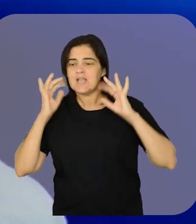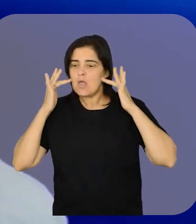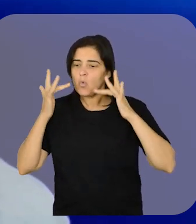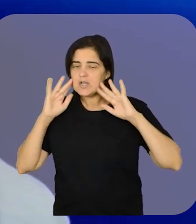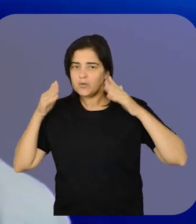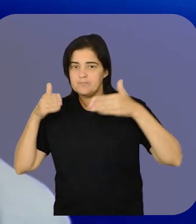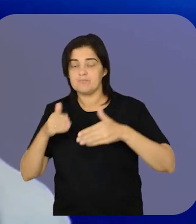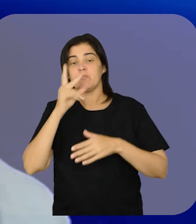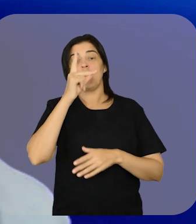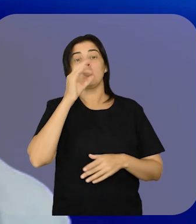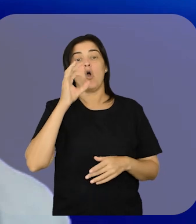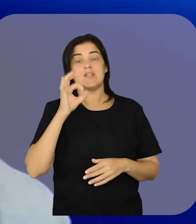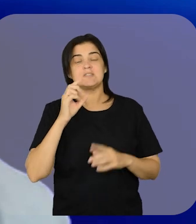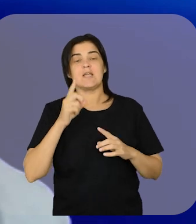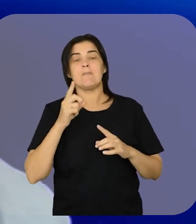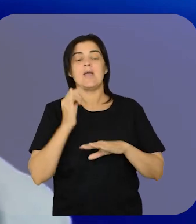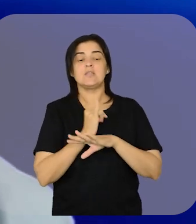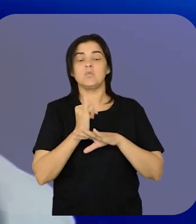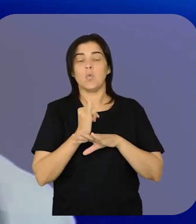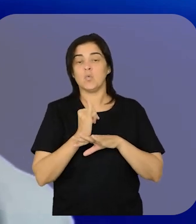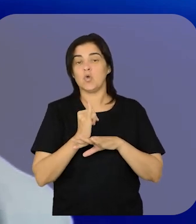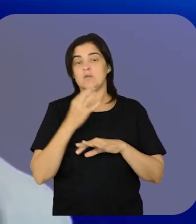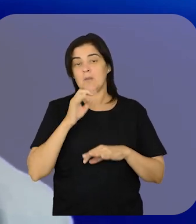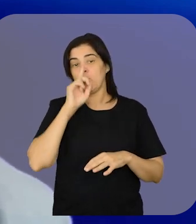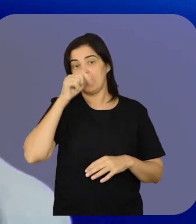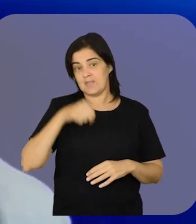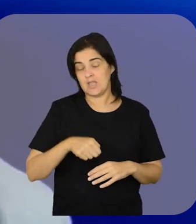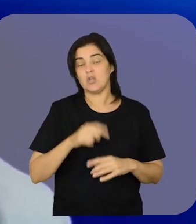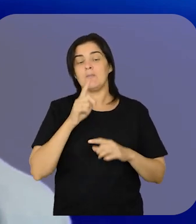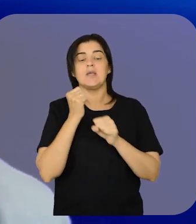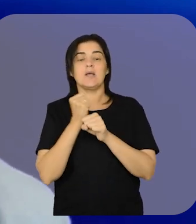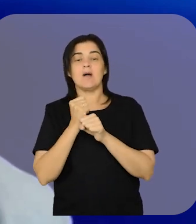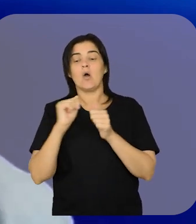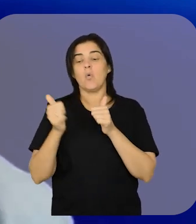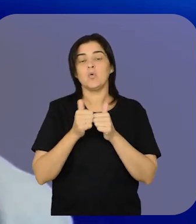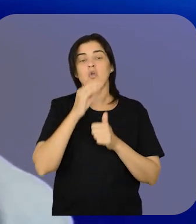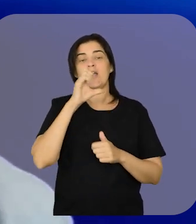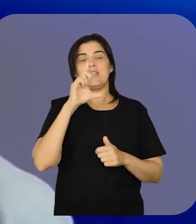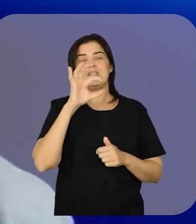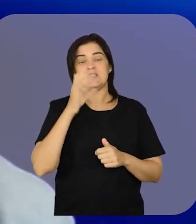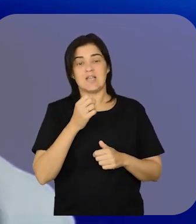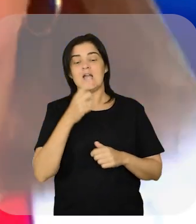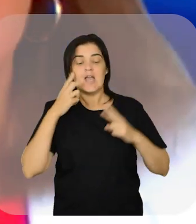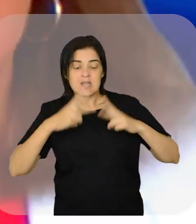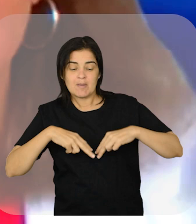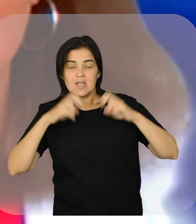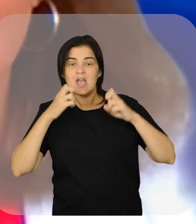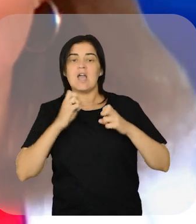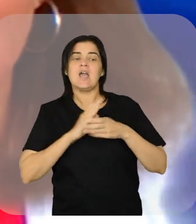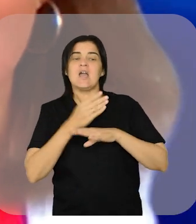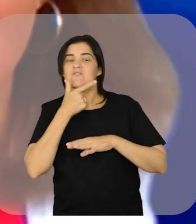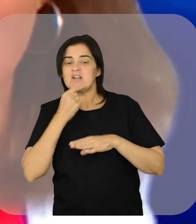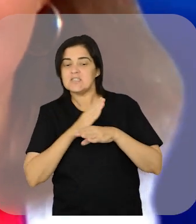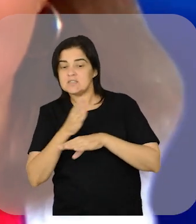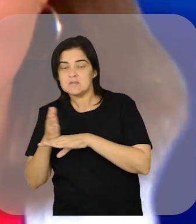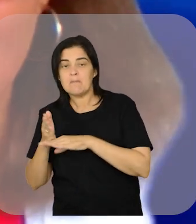Es DOE de los Institutos Normales de Montevideo y se encuentra trabajando junto a Elisa en la investigación Facilitadores y Barreras